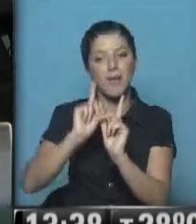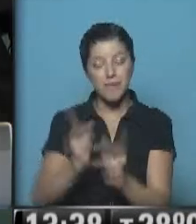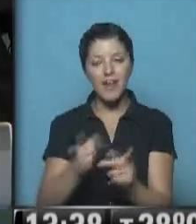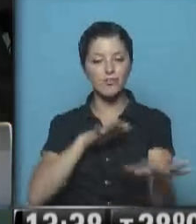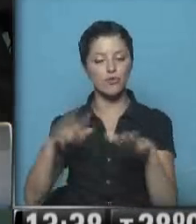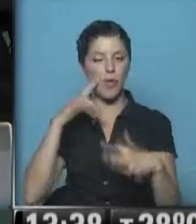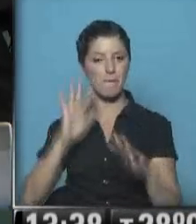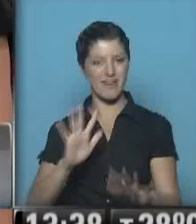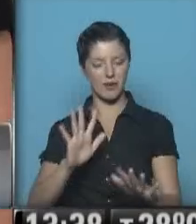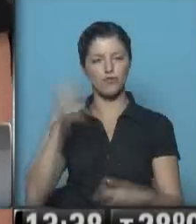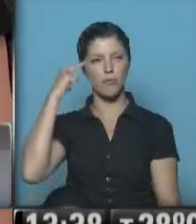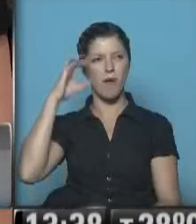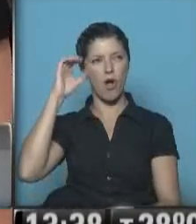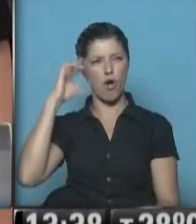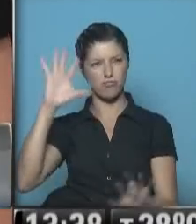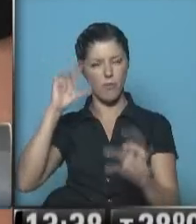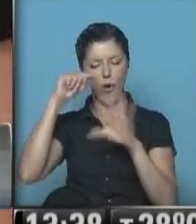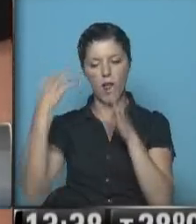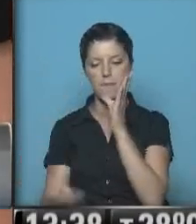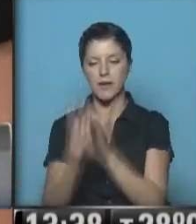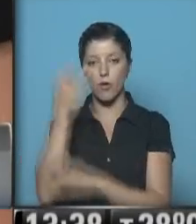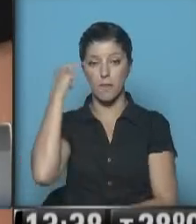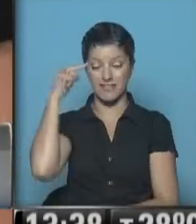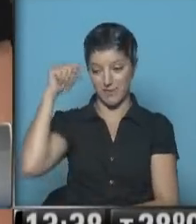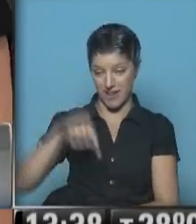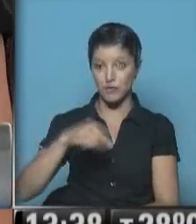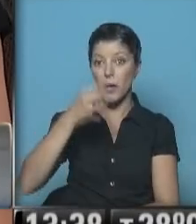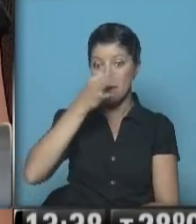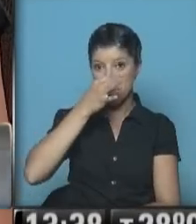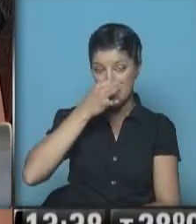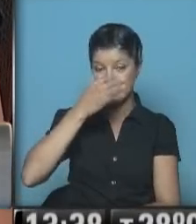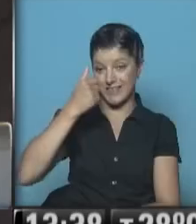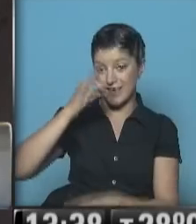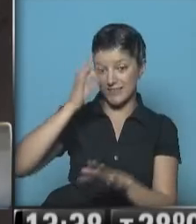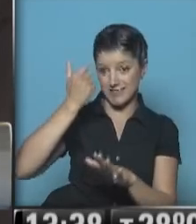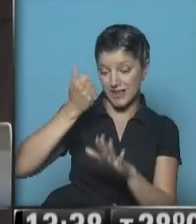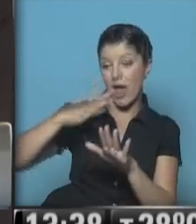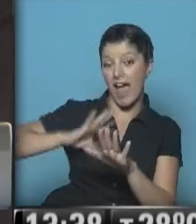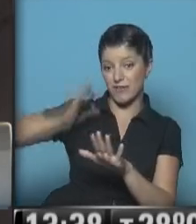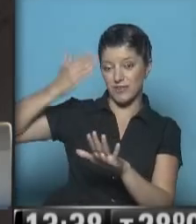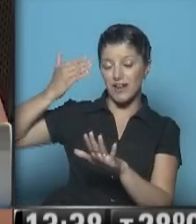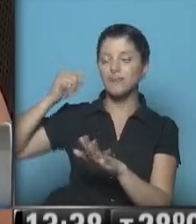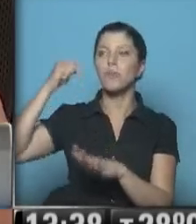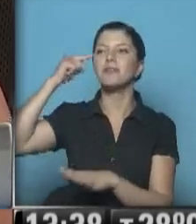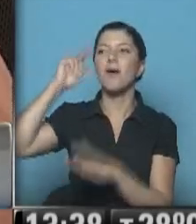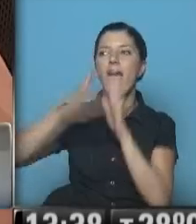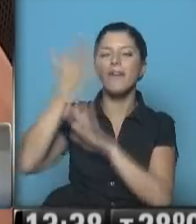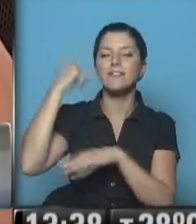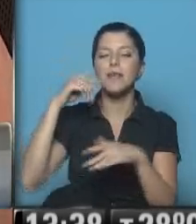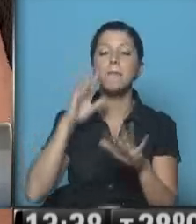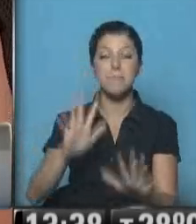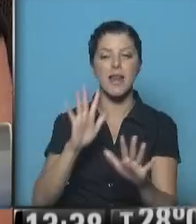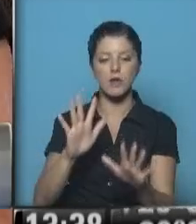Yo recordaba hoy a la mañana, pensando en este aniversario, que hasta ese momento el peligro rojo, el peligro de la invasión comunista, era